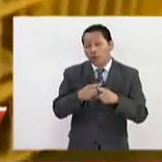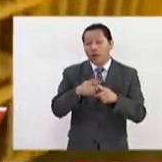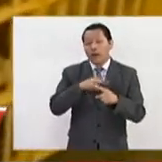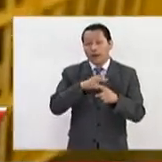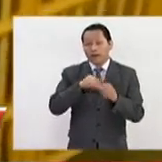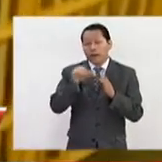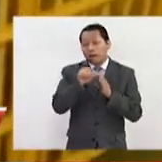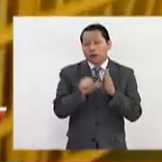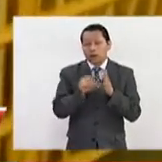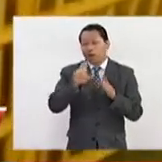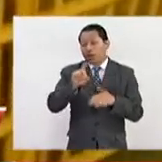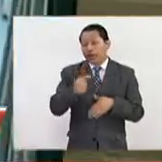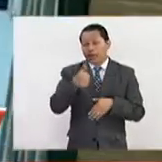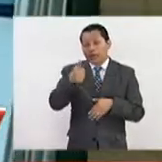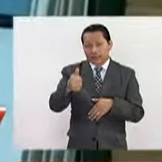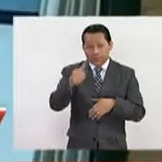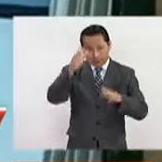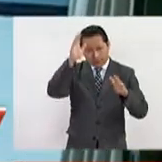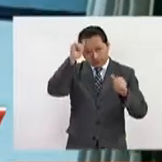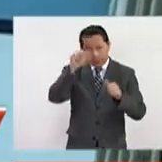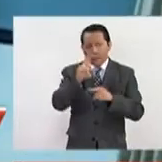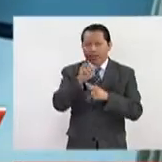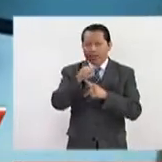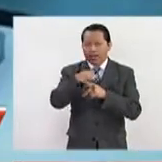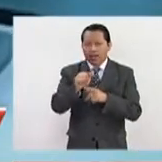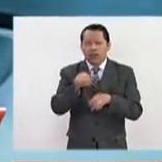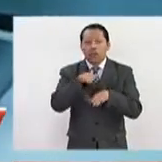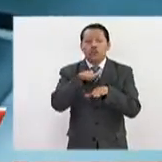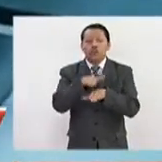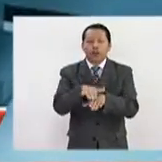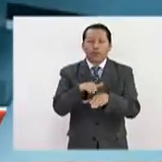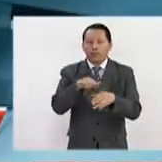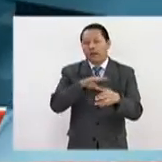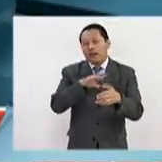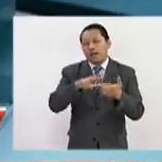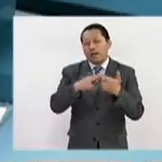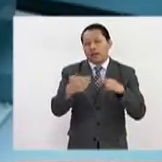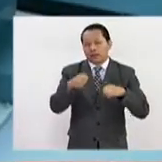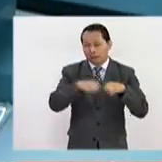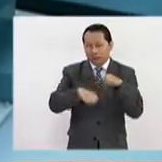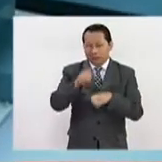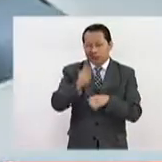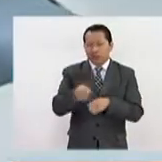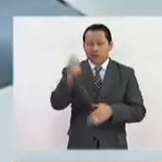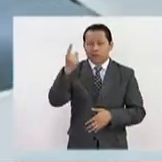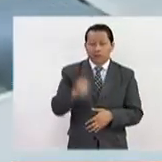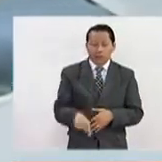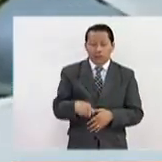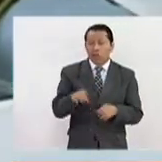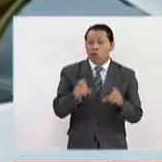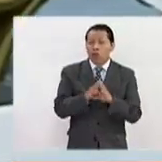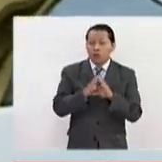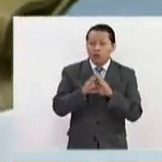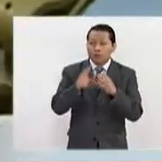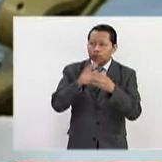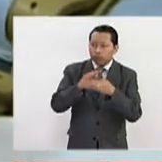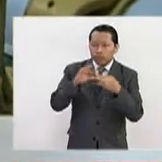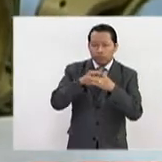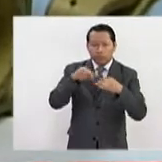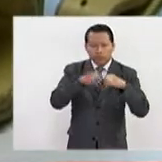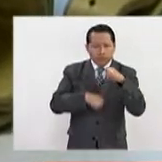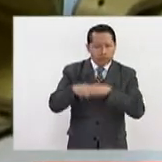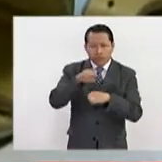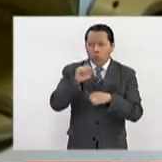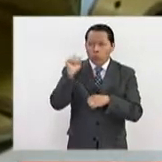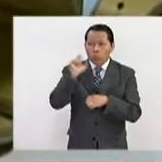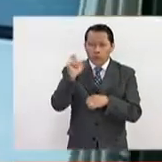al artículo 36 de la Convención de Viena sobre las Relaciones Consulares, que ordena a los países informar a los consulados sobre la